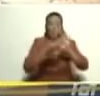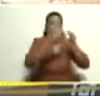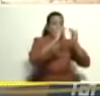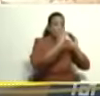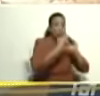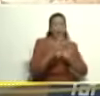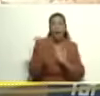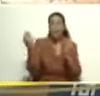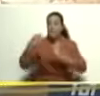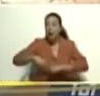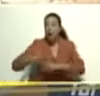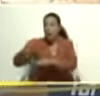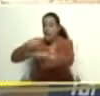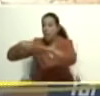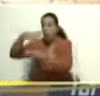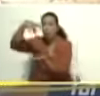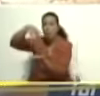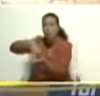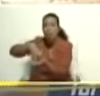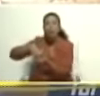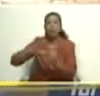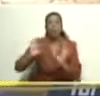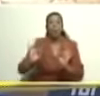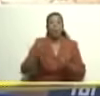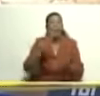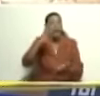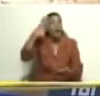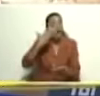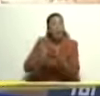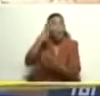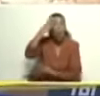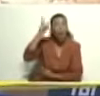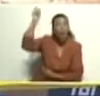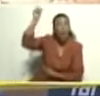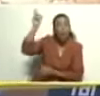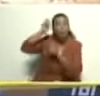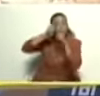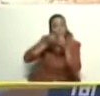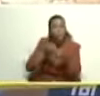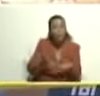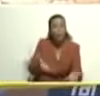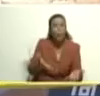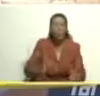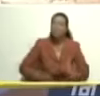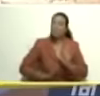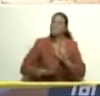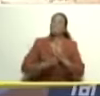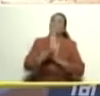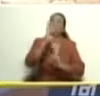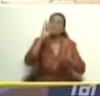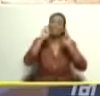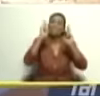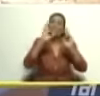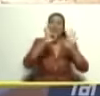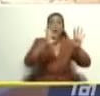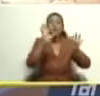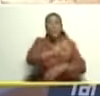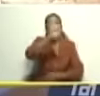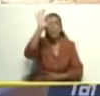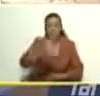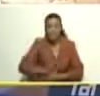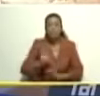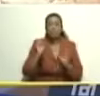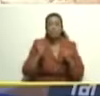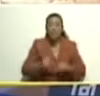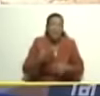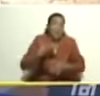el diálogo transversal y con el favor de Dios, que Dios proveerá, creceremos el 8%